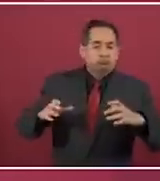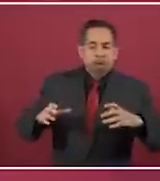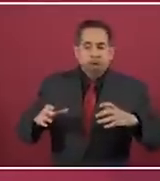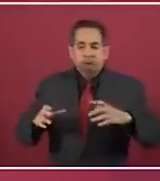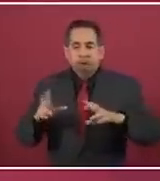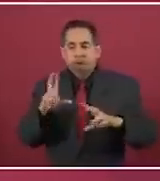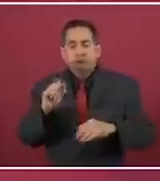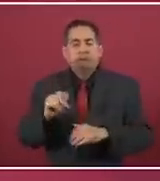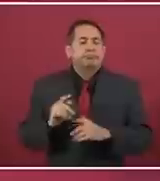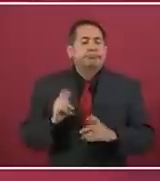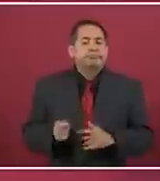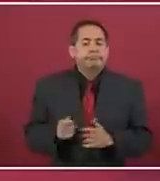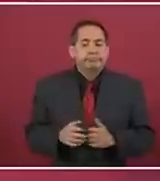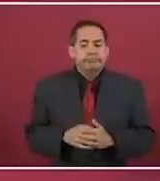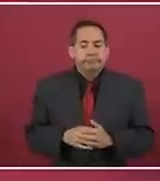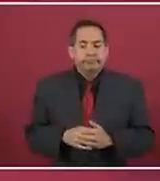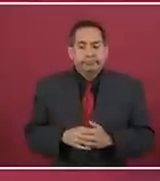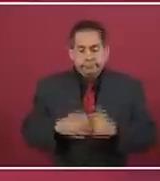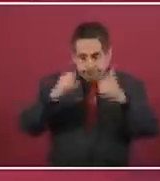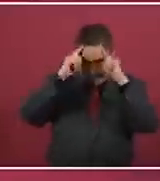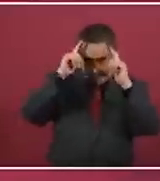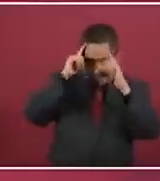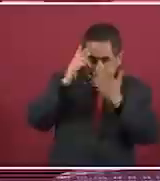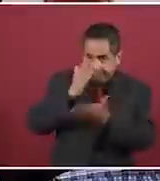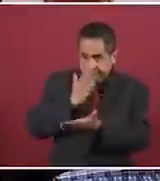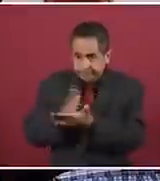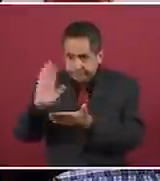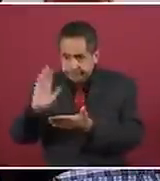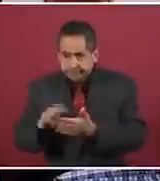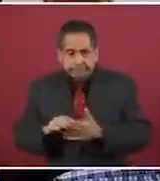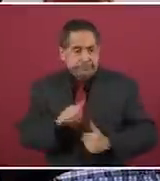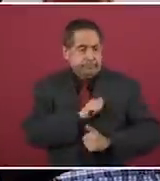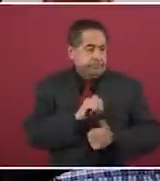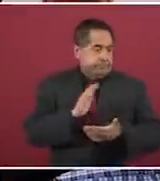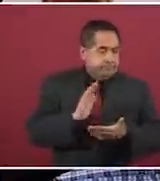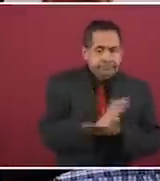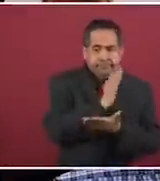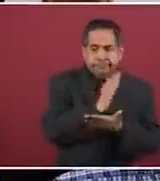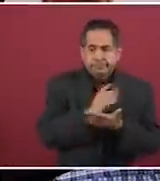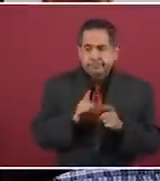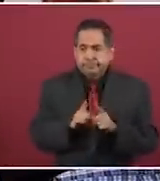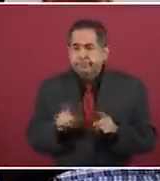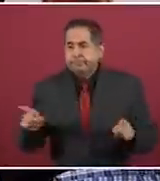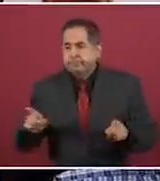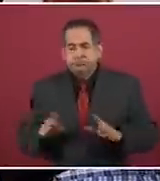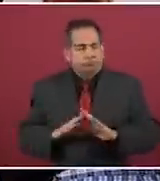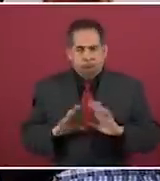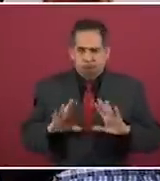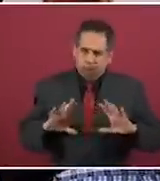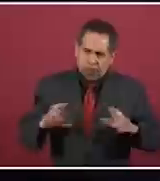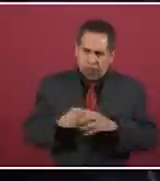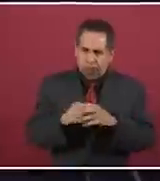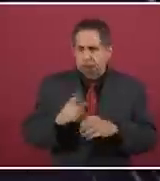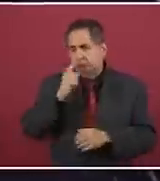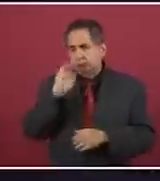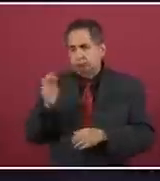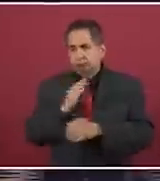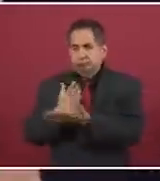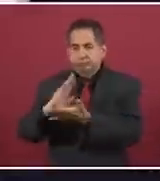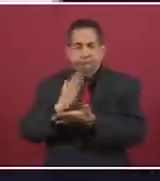Nada de que la Marina actúa por su cuenta y el Ejército hace lo mismo y la Policía